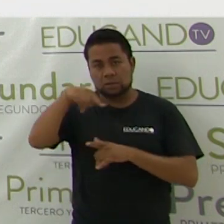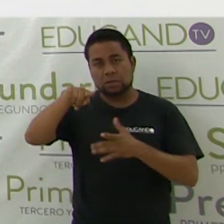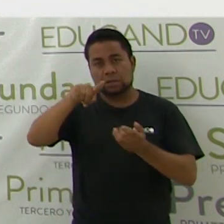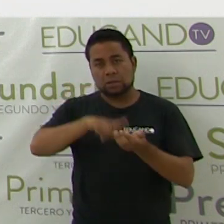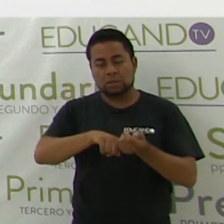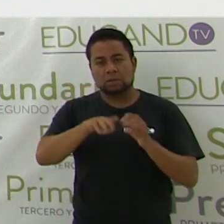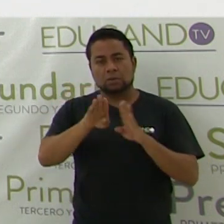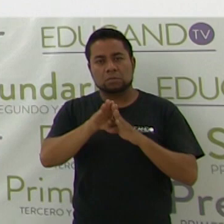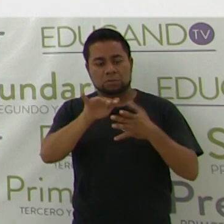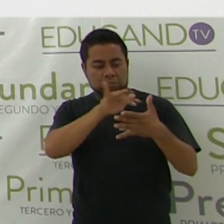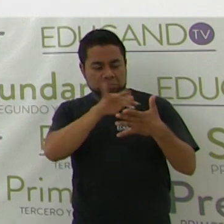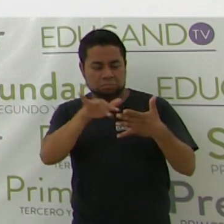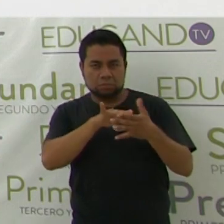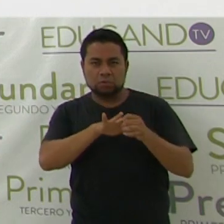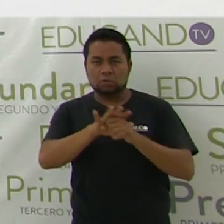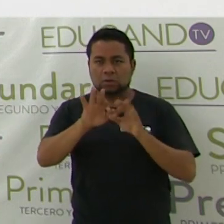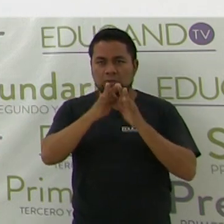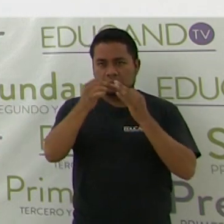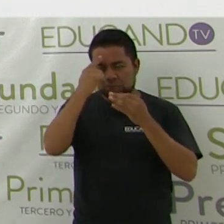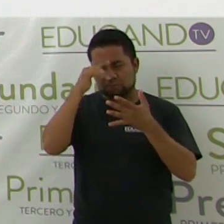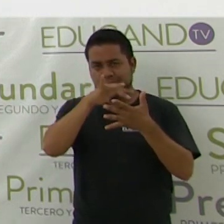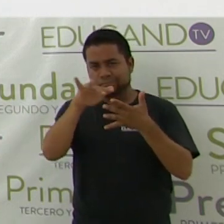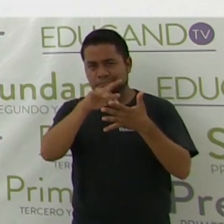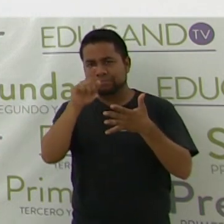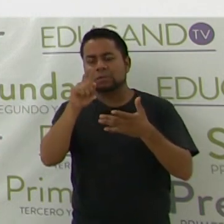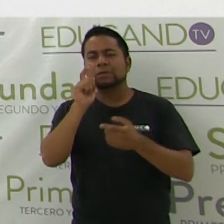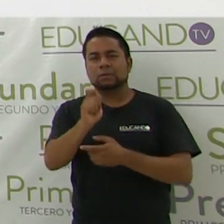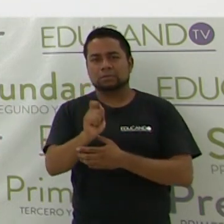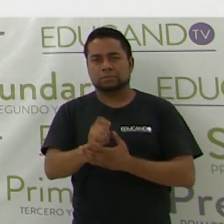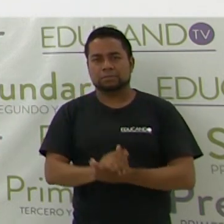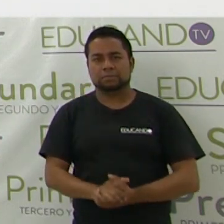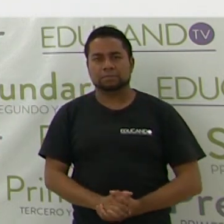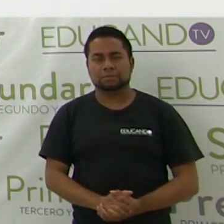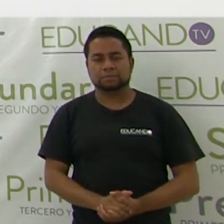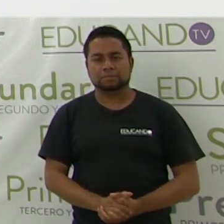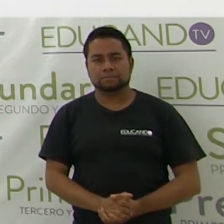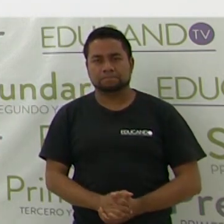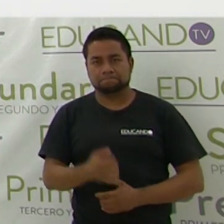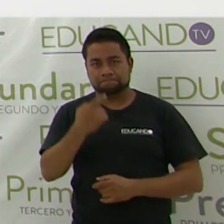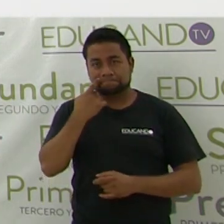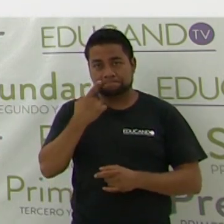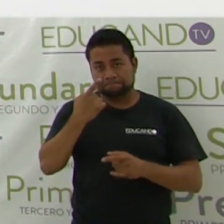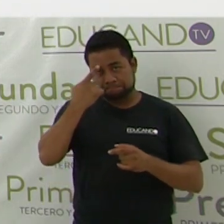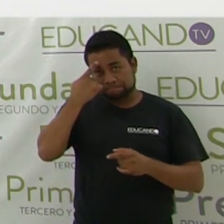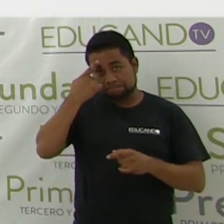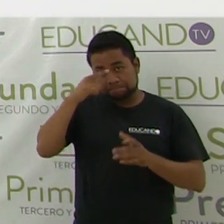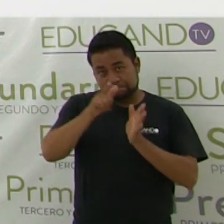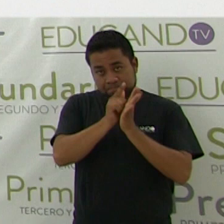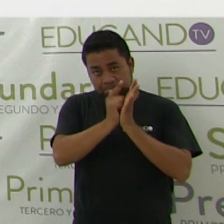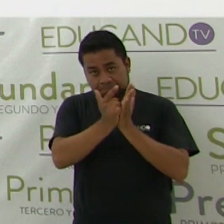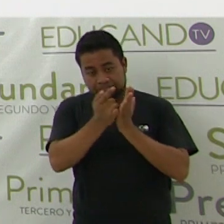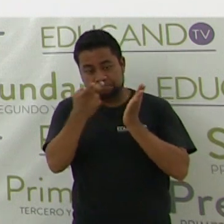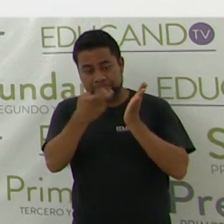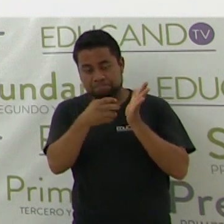texto. ¿Cómo sería una estrategia de lectura? Bien, de este libro, por ejemplo,